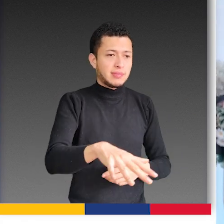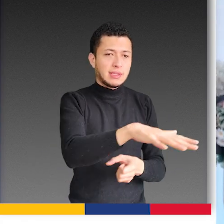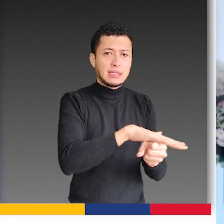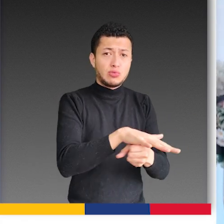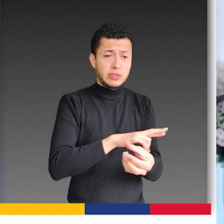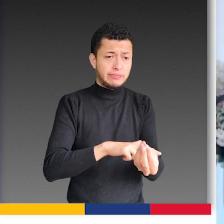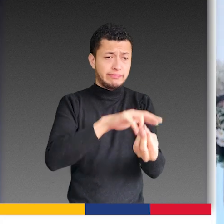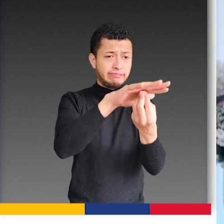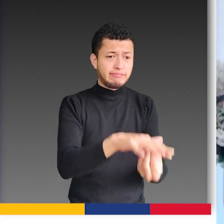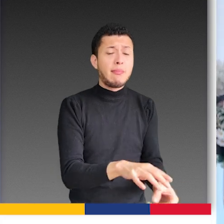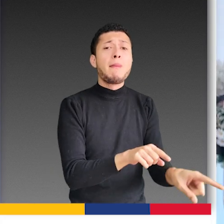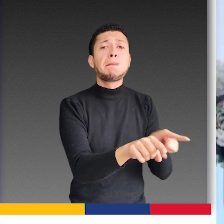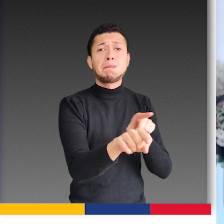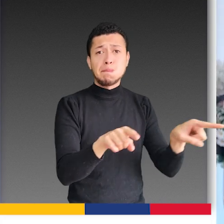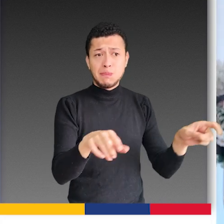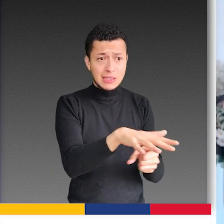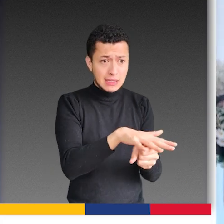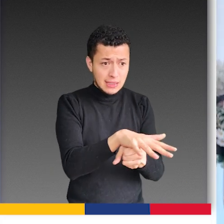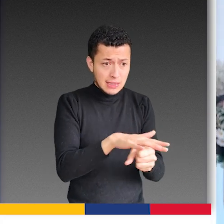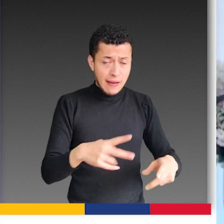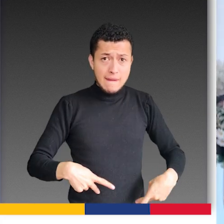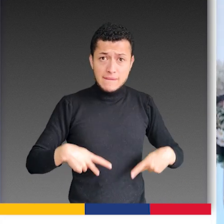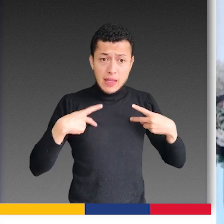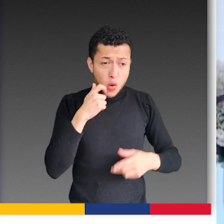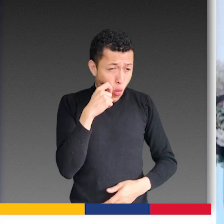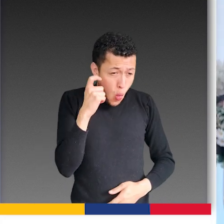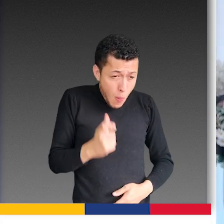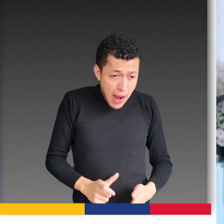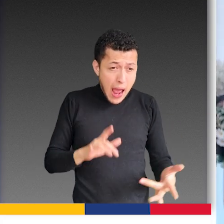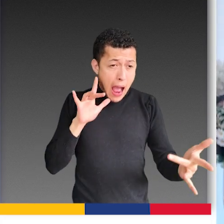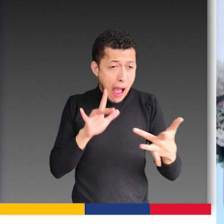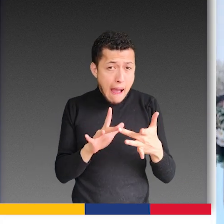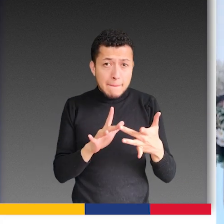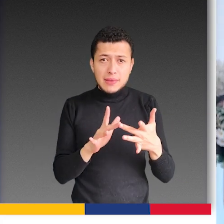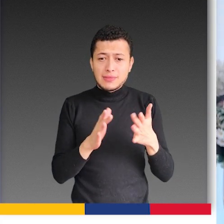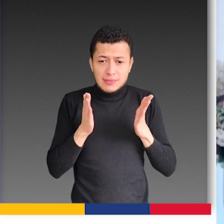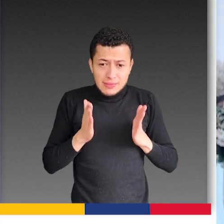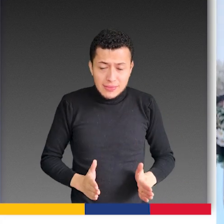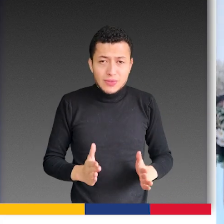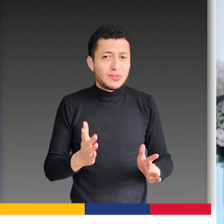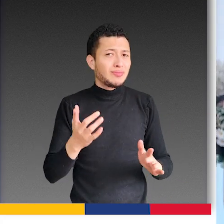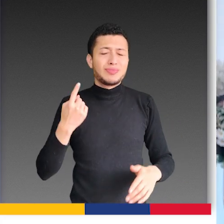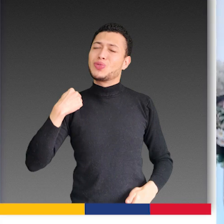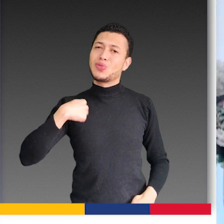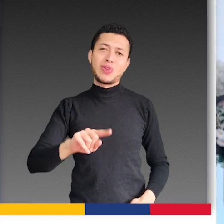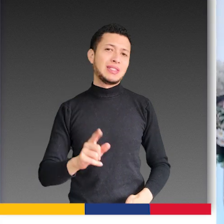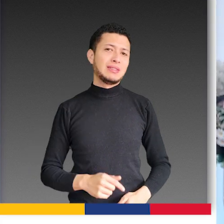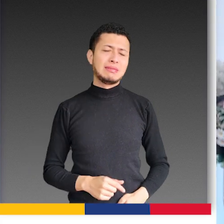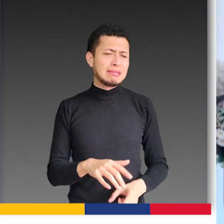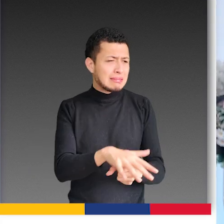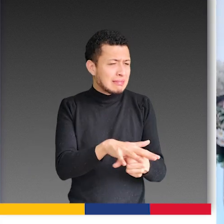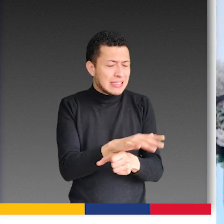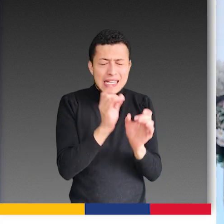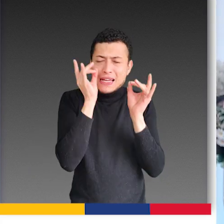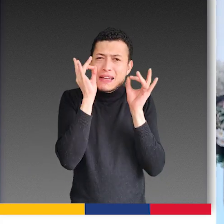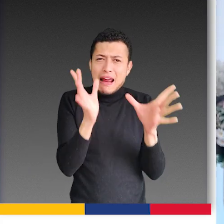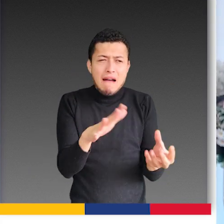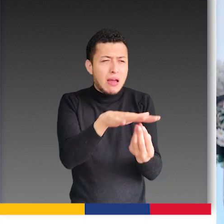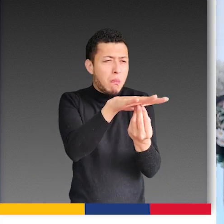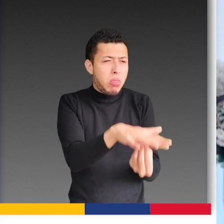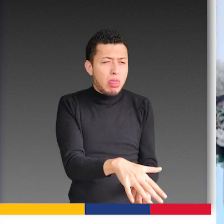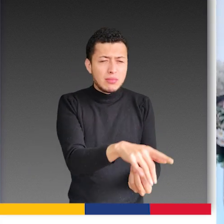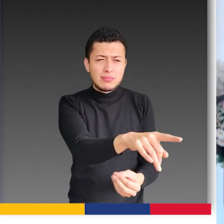de vida en las que viven las personas racializadas. Condiciones inhumanas,